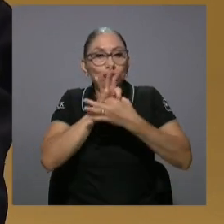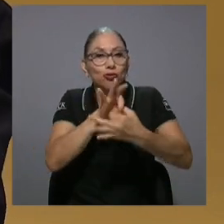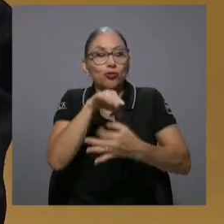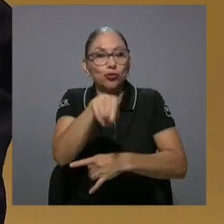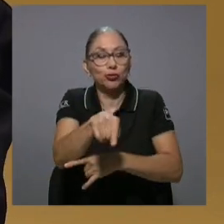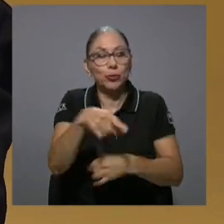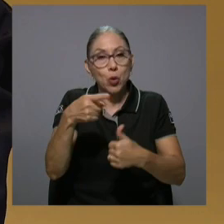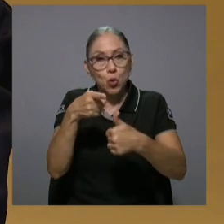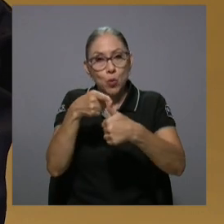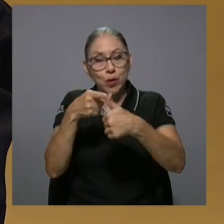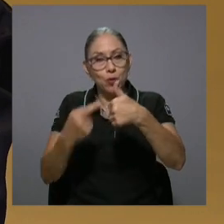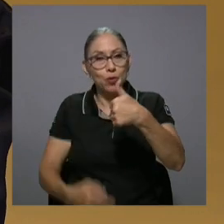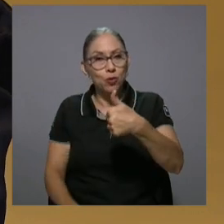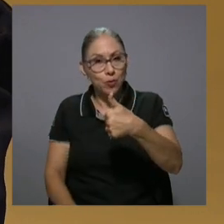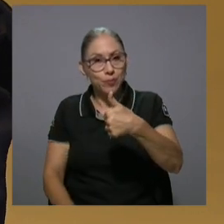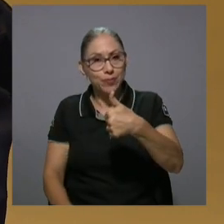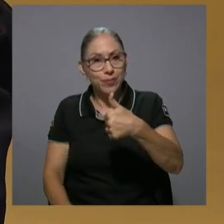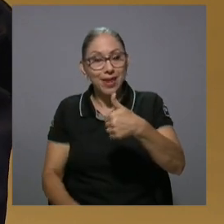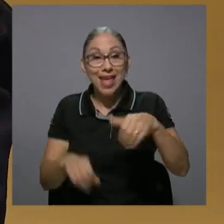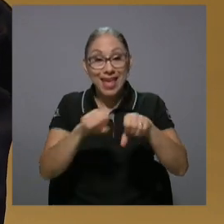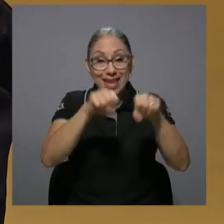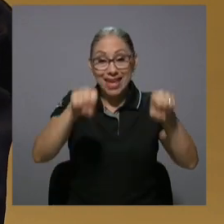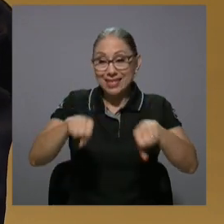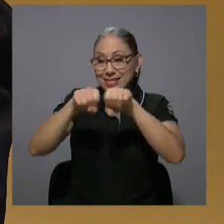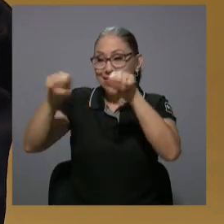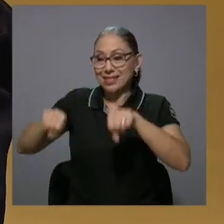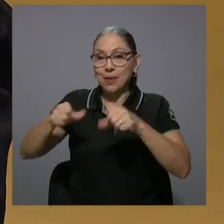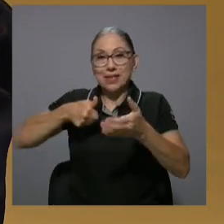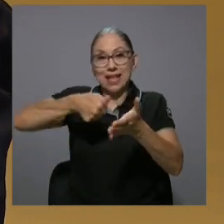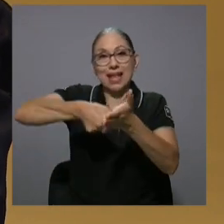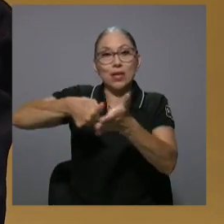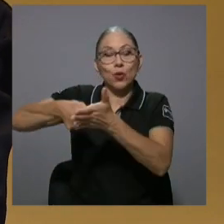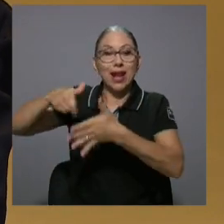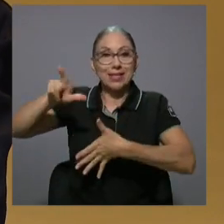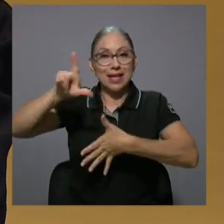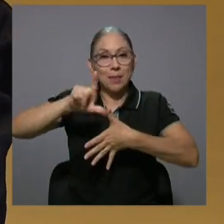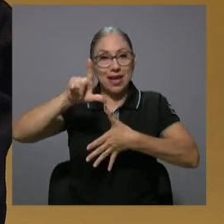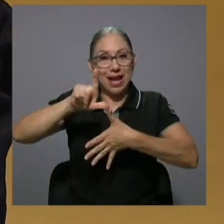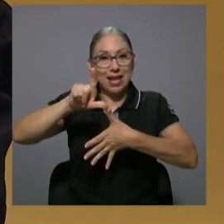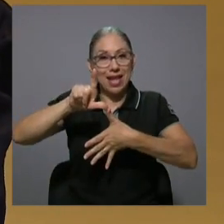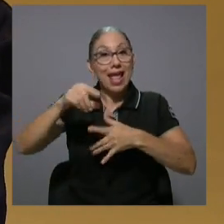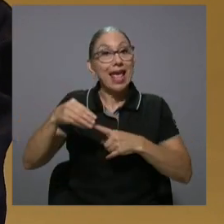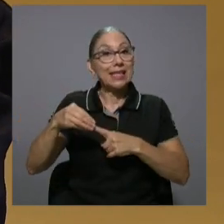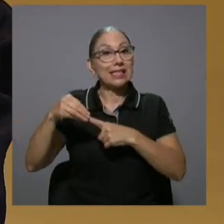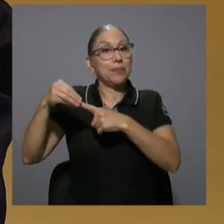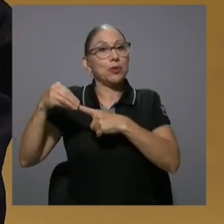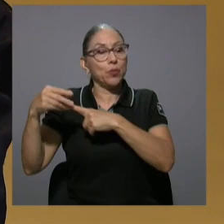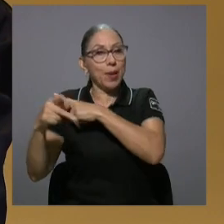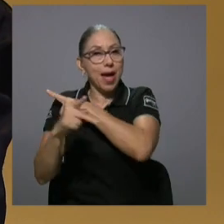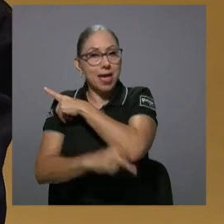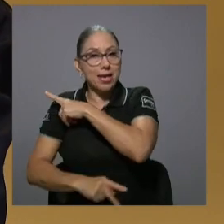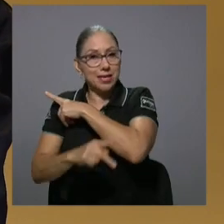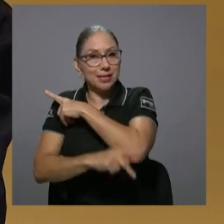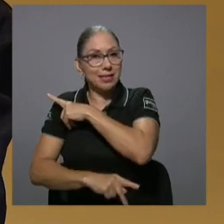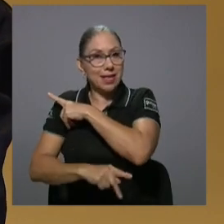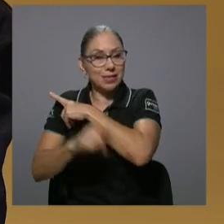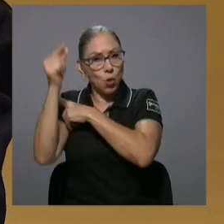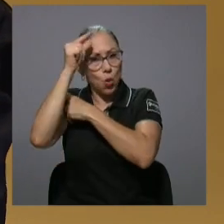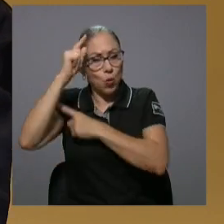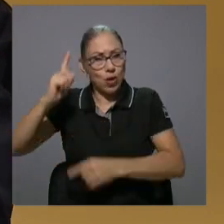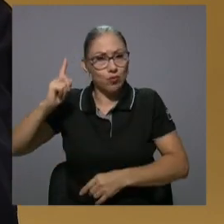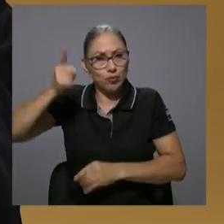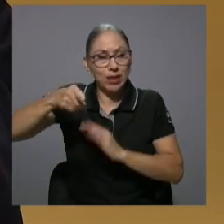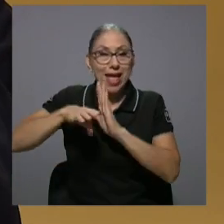uno es que los sistemas electorales en América Latina, con excepción de países dictatoriales